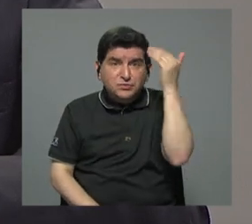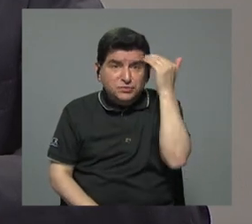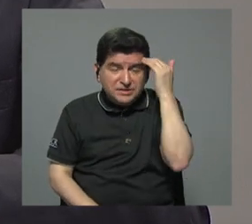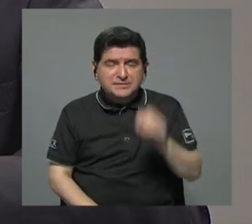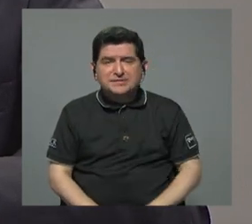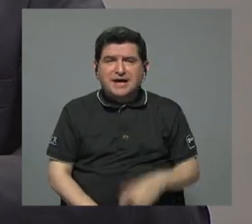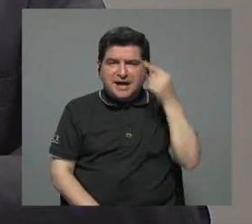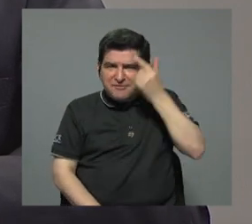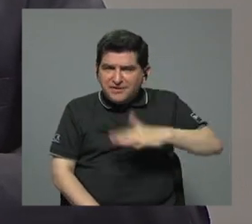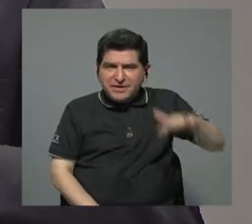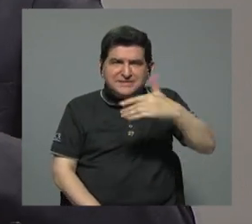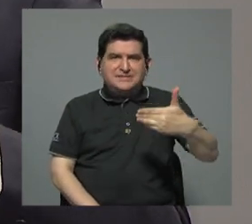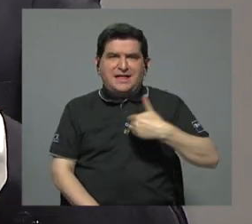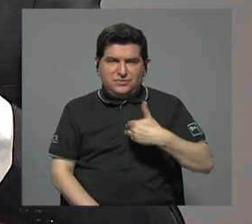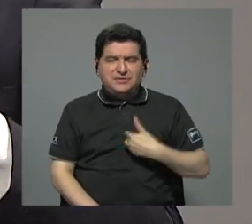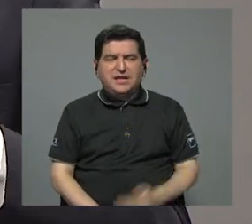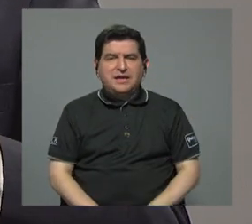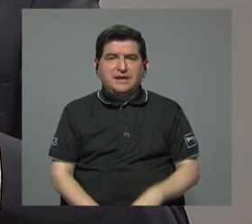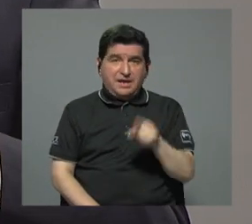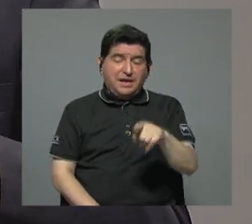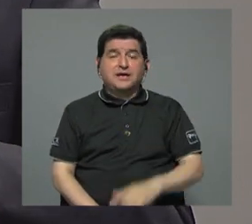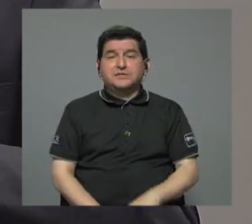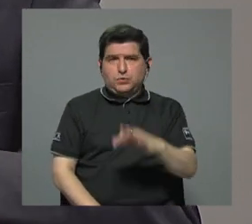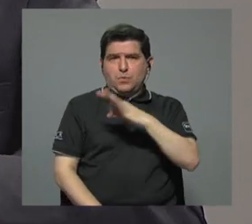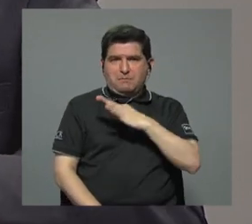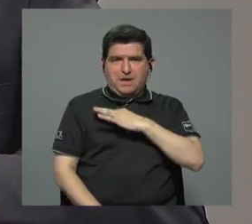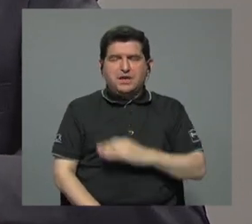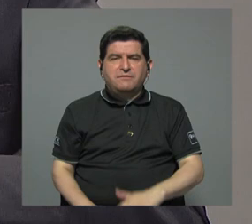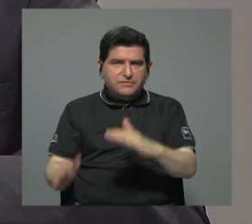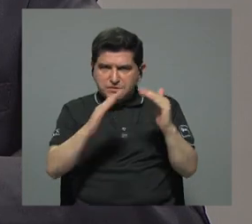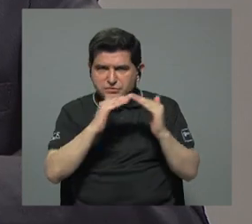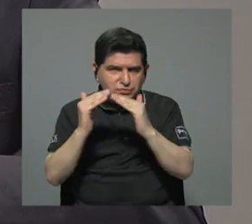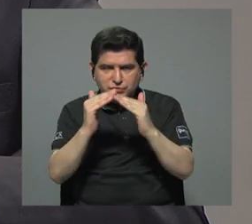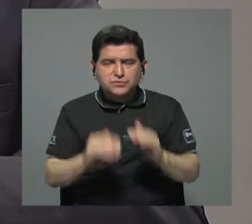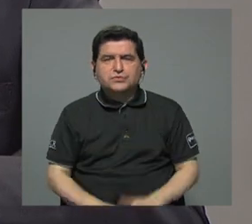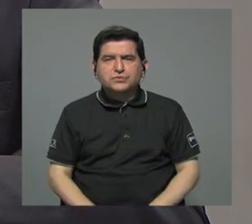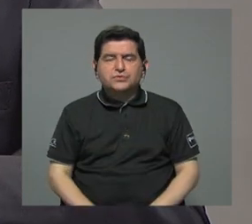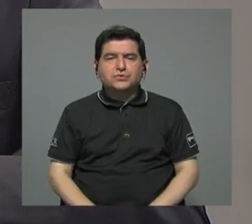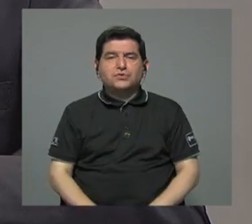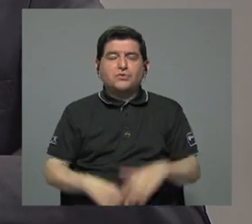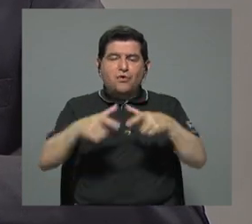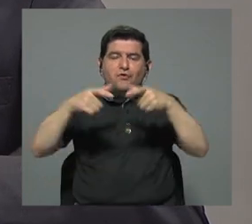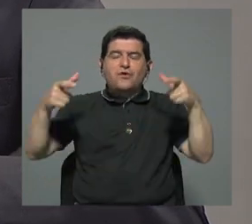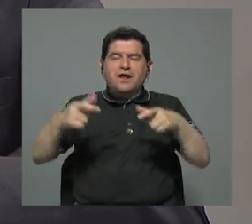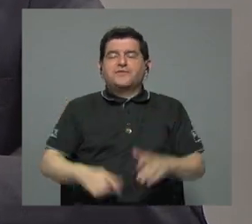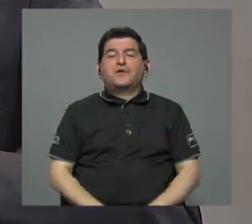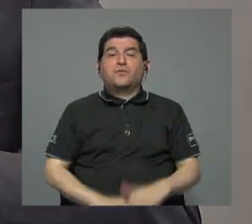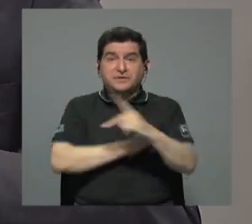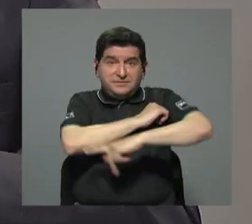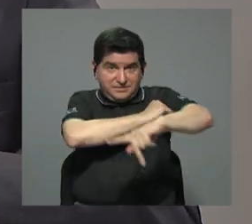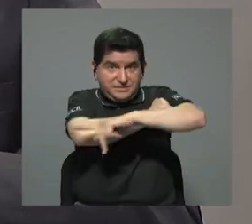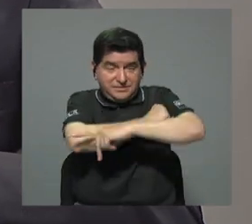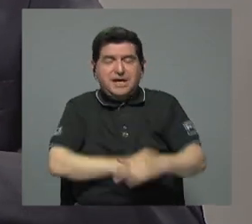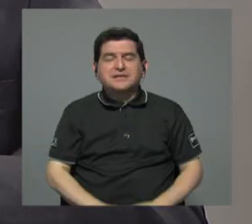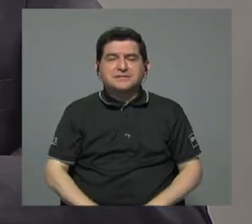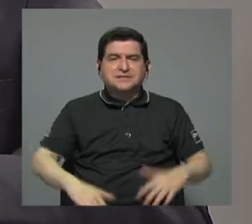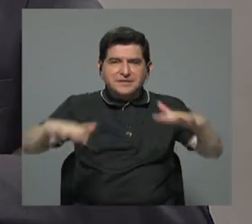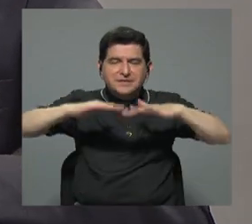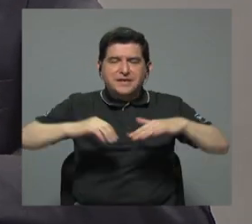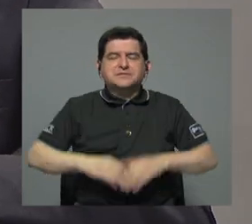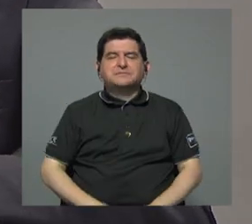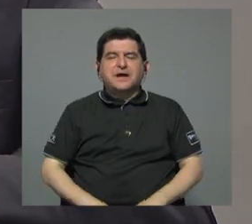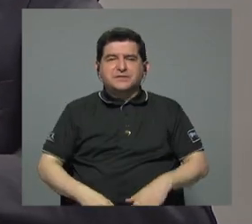el estado tiene porque es un bien demanial en las fronteras de frecuencias del país desde el espectro radioléctrico